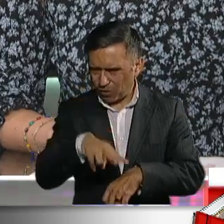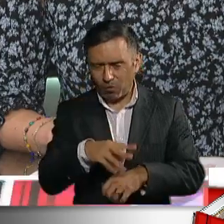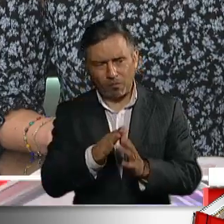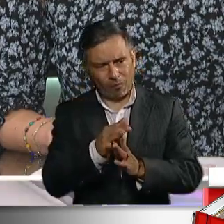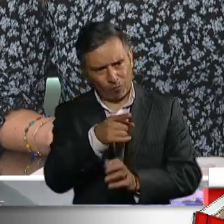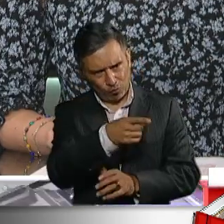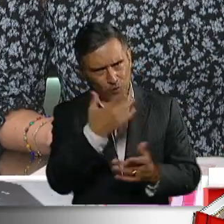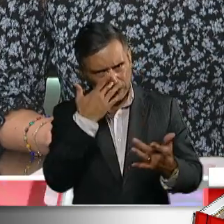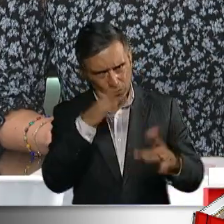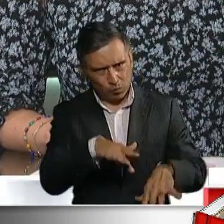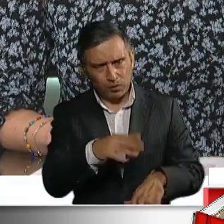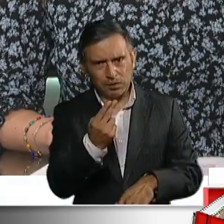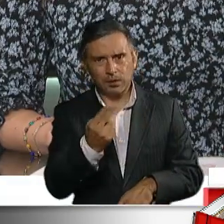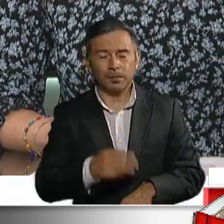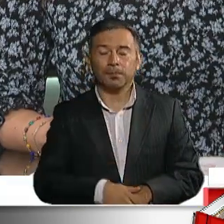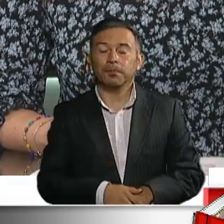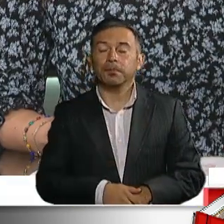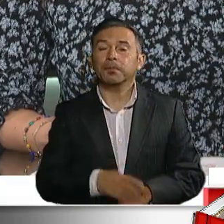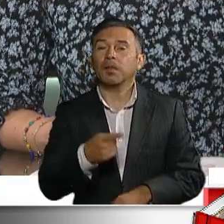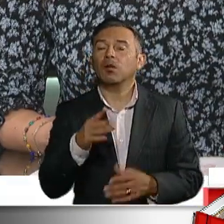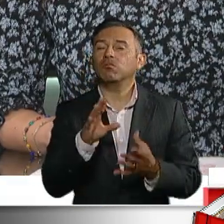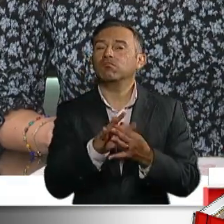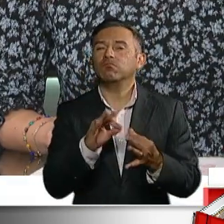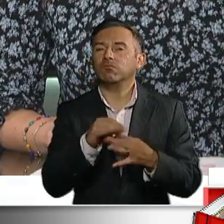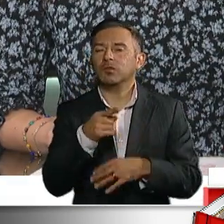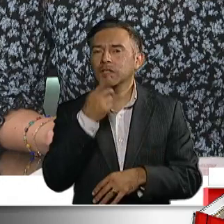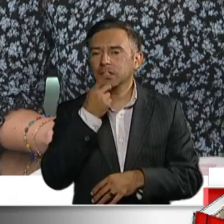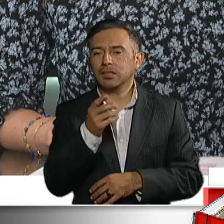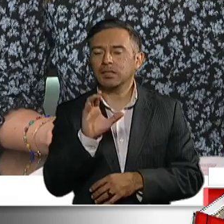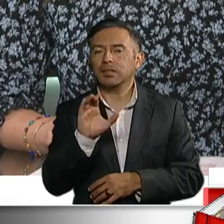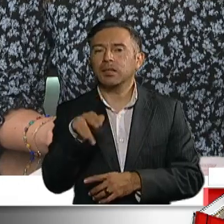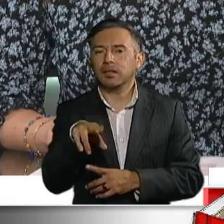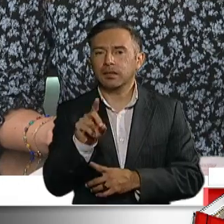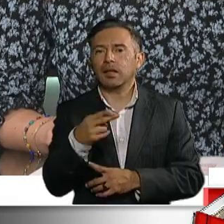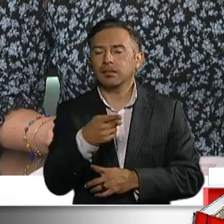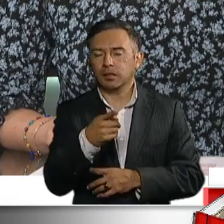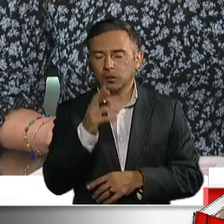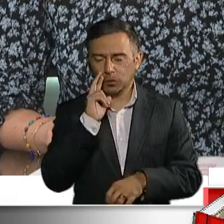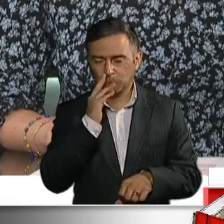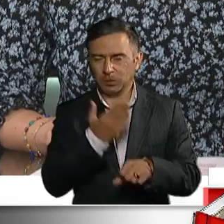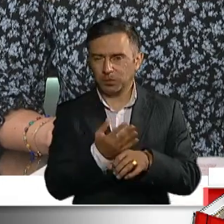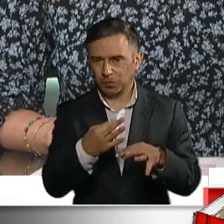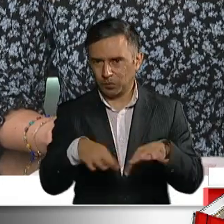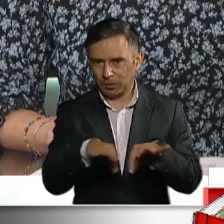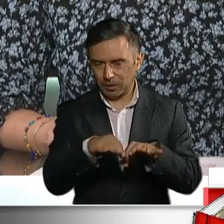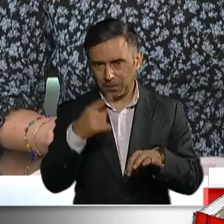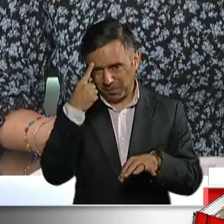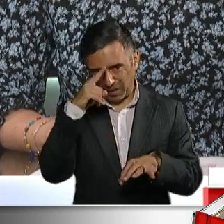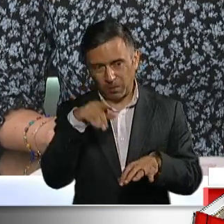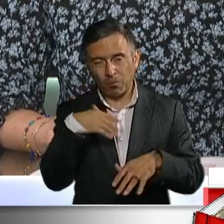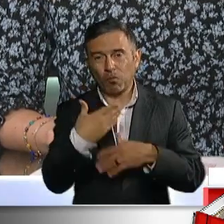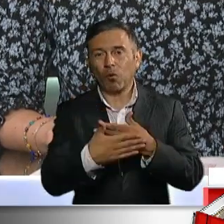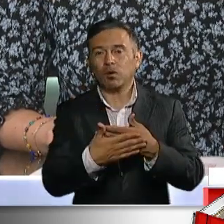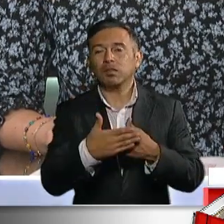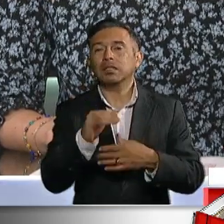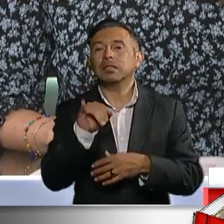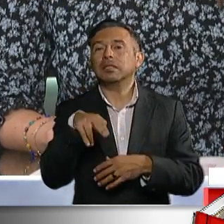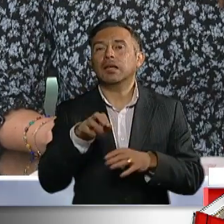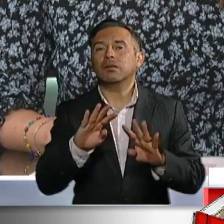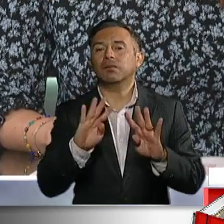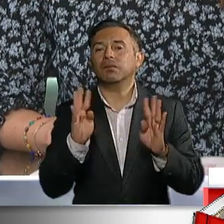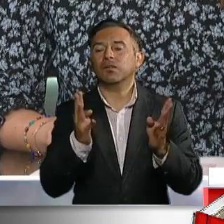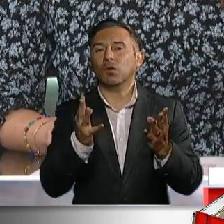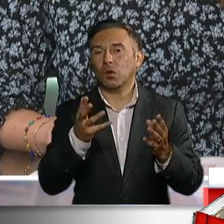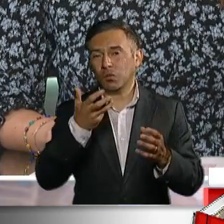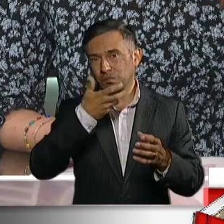En su intervención señaló que la CNDH tendrá un papel fundamental en la designación de cuatro de los consejeros del INE y le